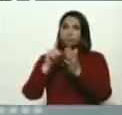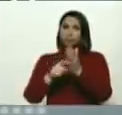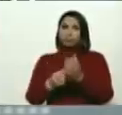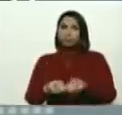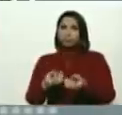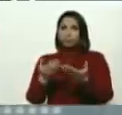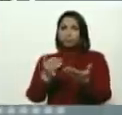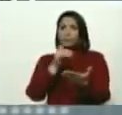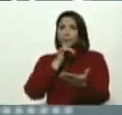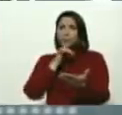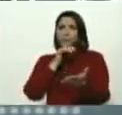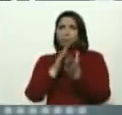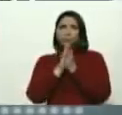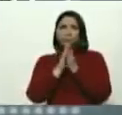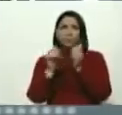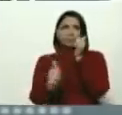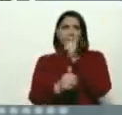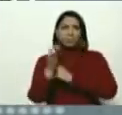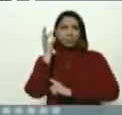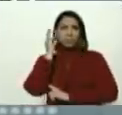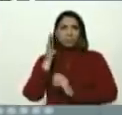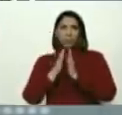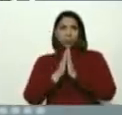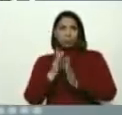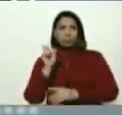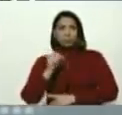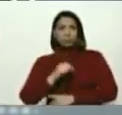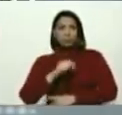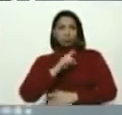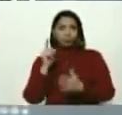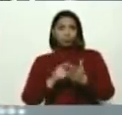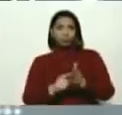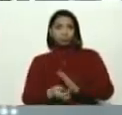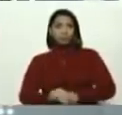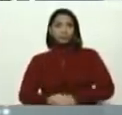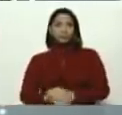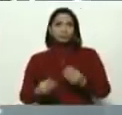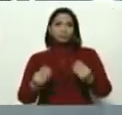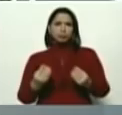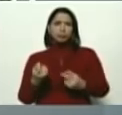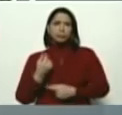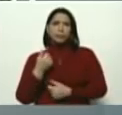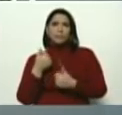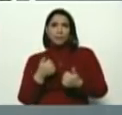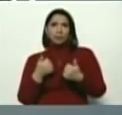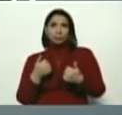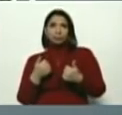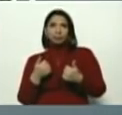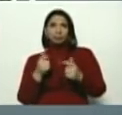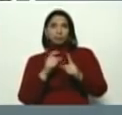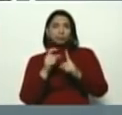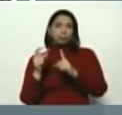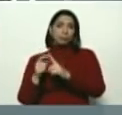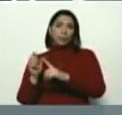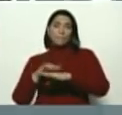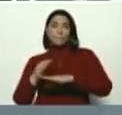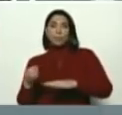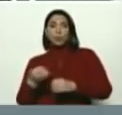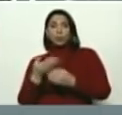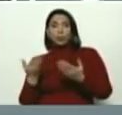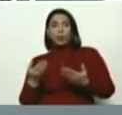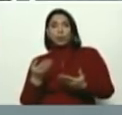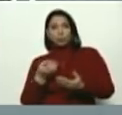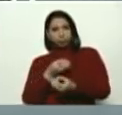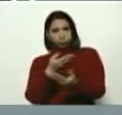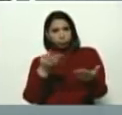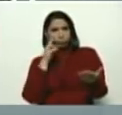señora vicepresidenta, por favor. Así es, presidente. Completamente muy acertadas sus palabras. Porque cuando usted ve los